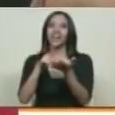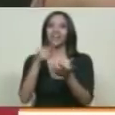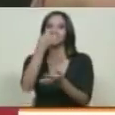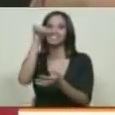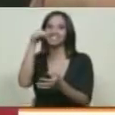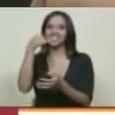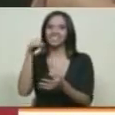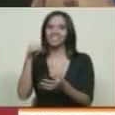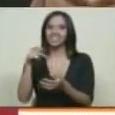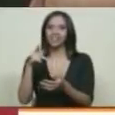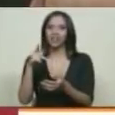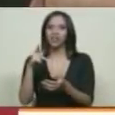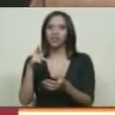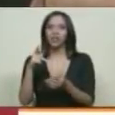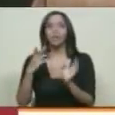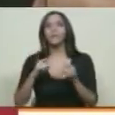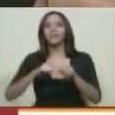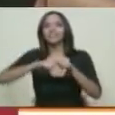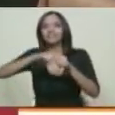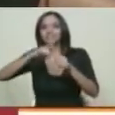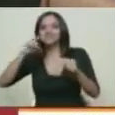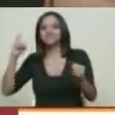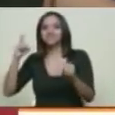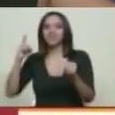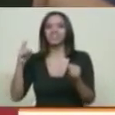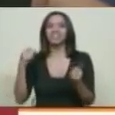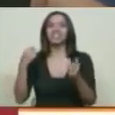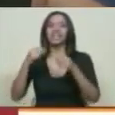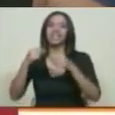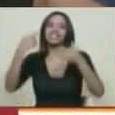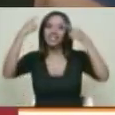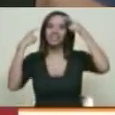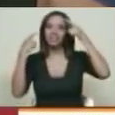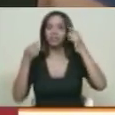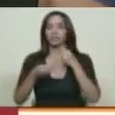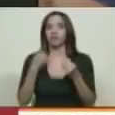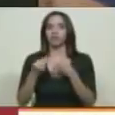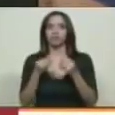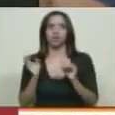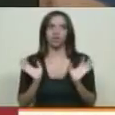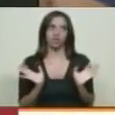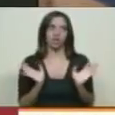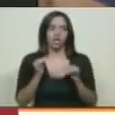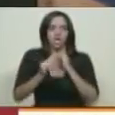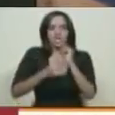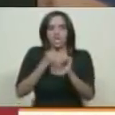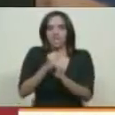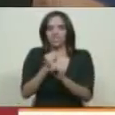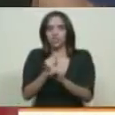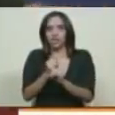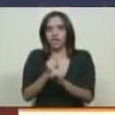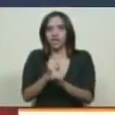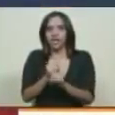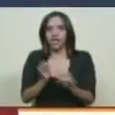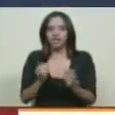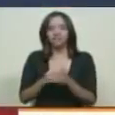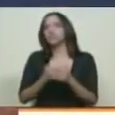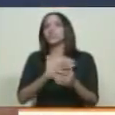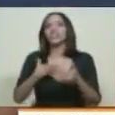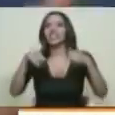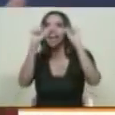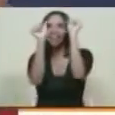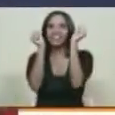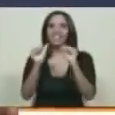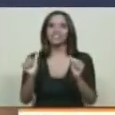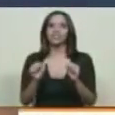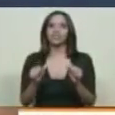están desmarcando del chavismo porque es una raya, porque estoy haciendo una carrera internacional. Entonces, yo quiero ser artista.